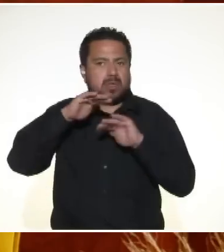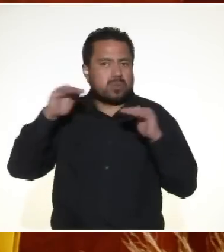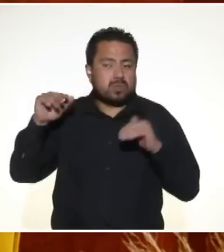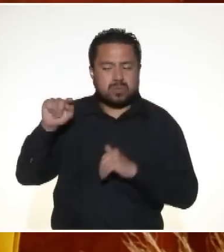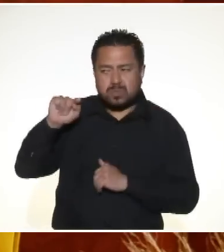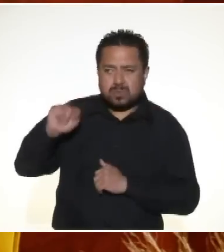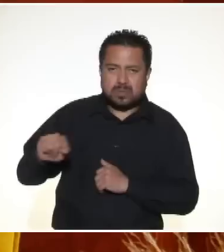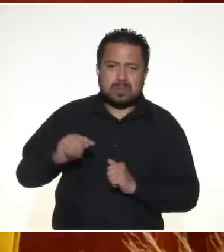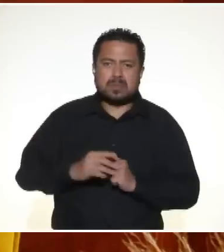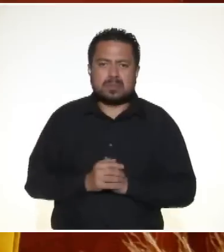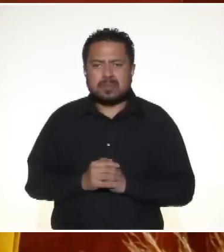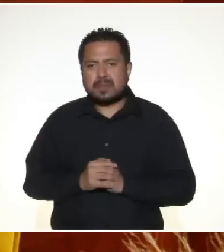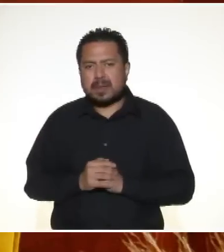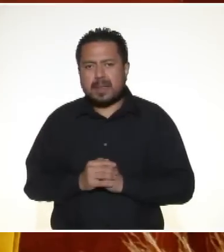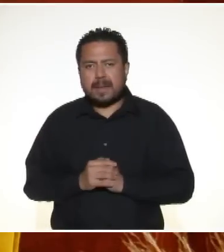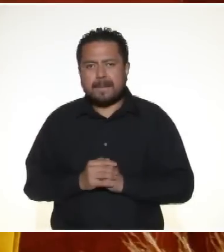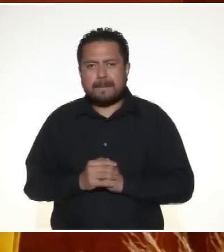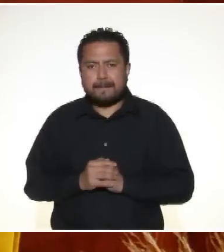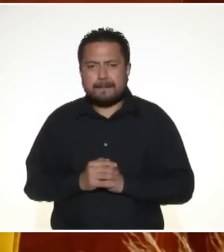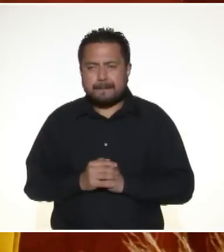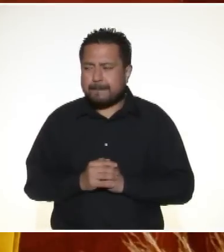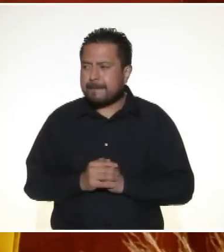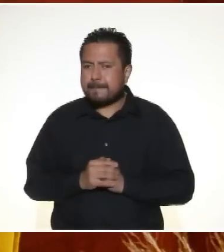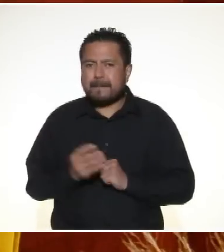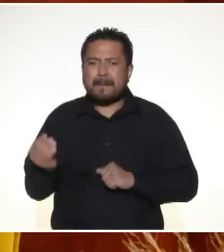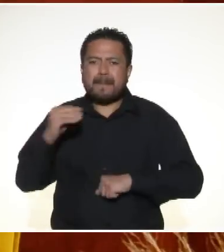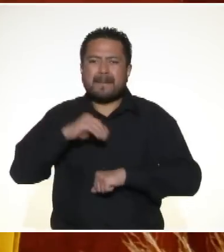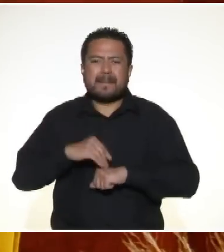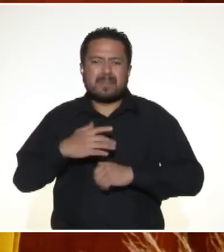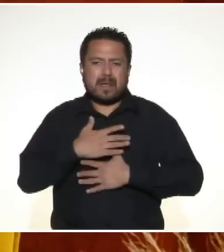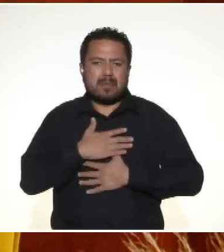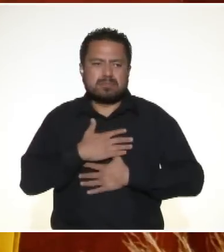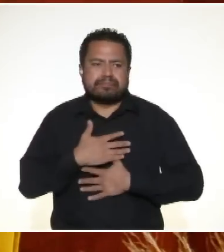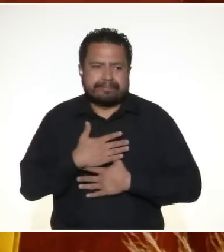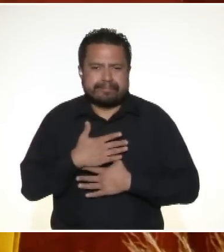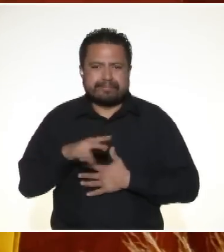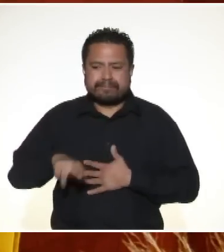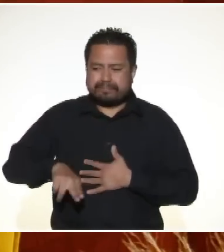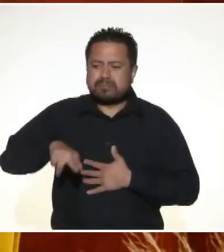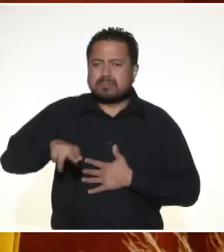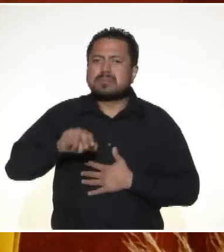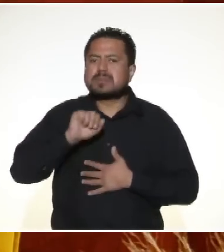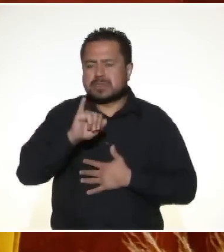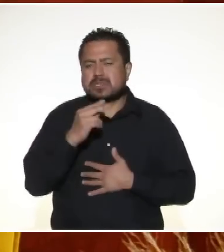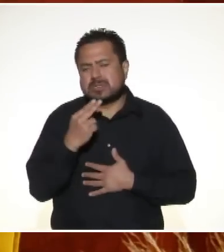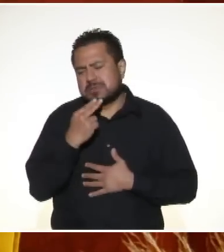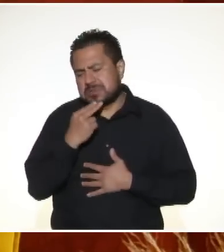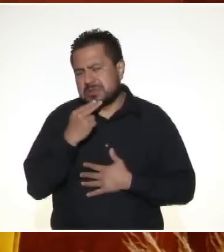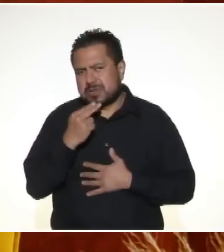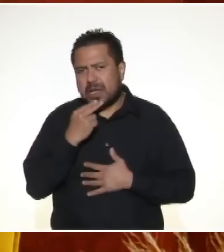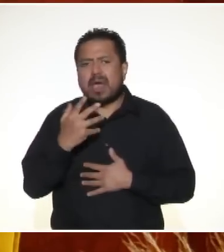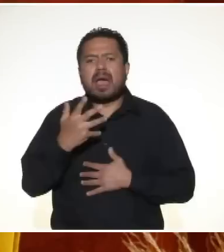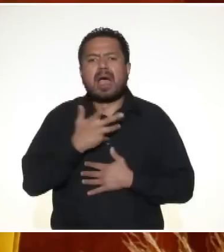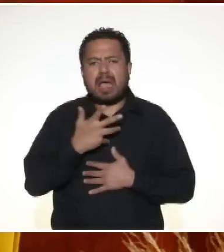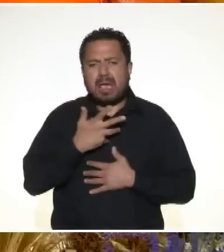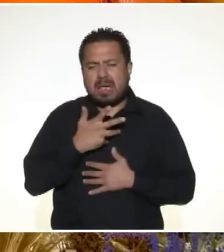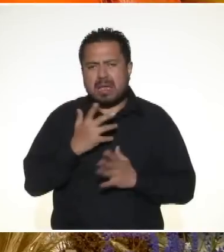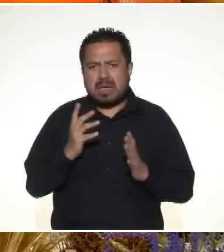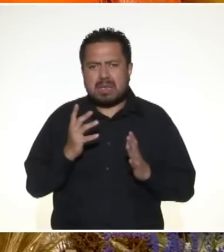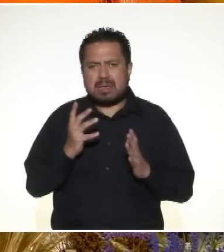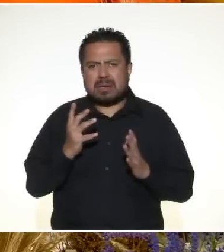adultos. Y los dispositivos de flotación, por supuesto que sirven. Hay